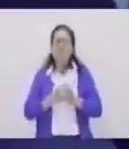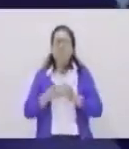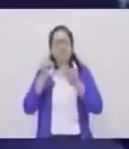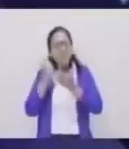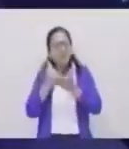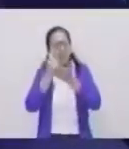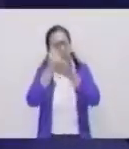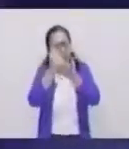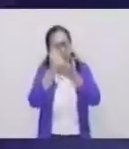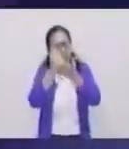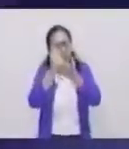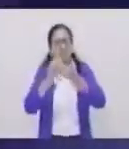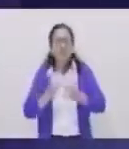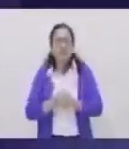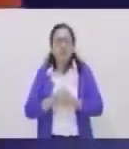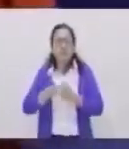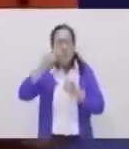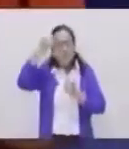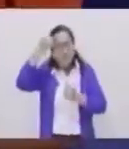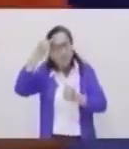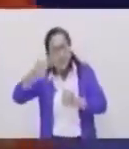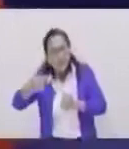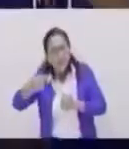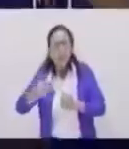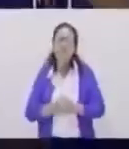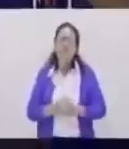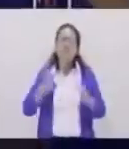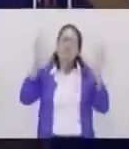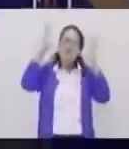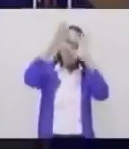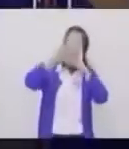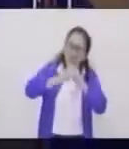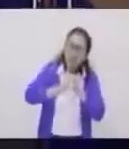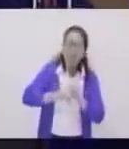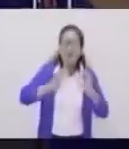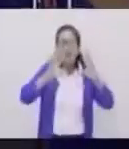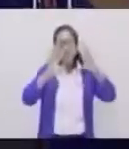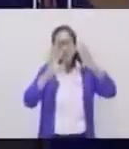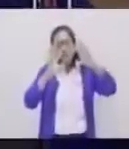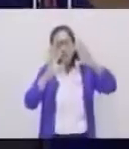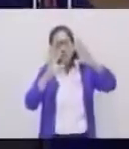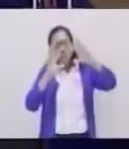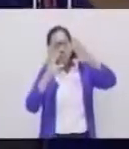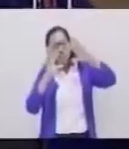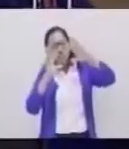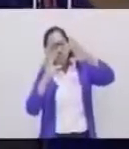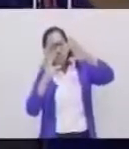nos ayuda a distinguir lo que es el día y la noche.